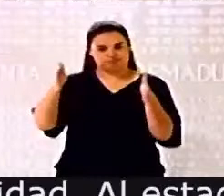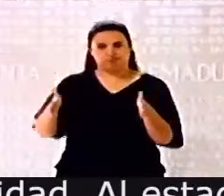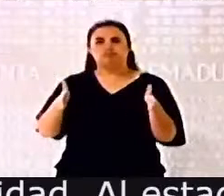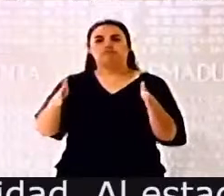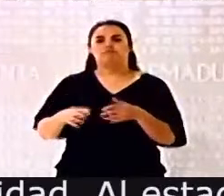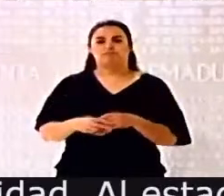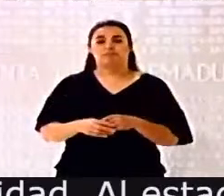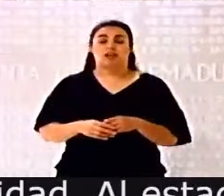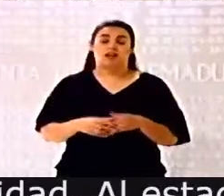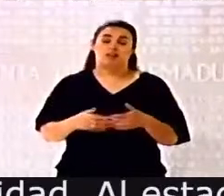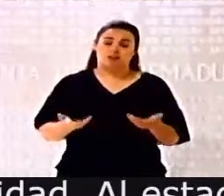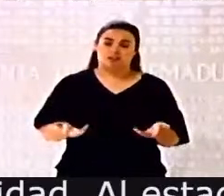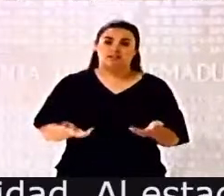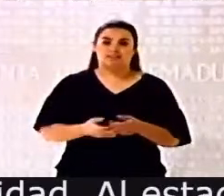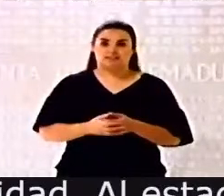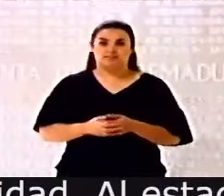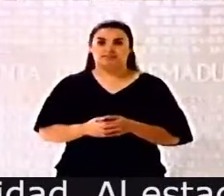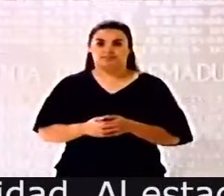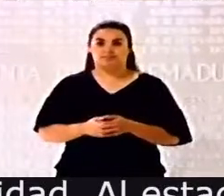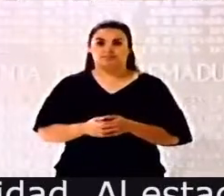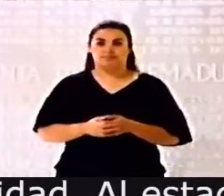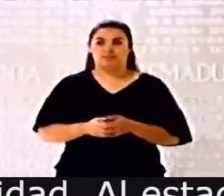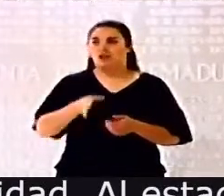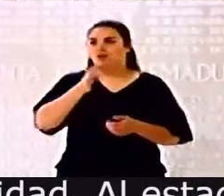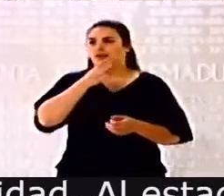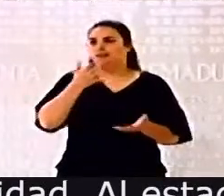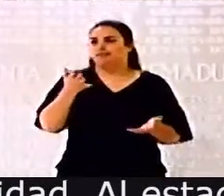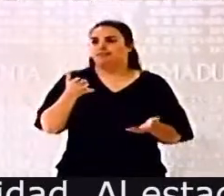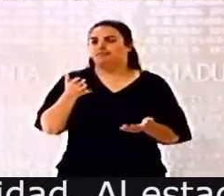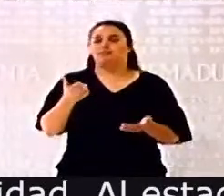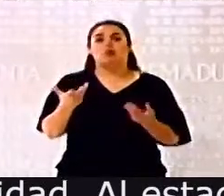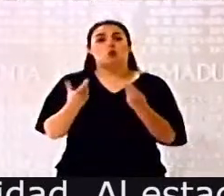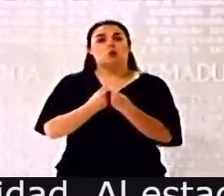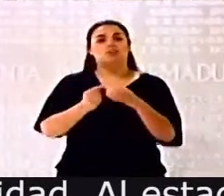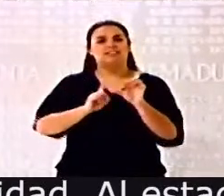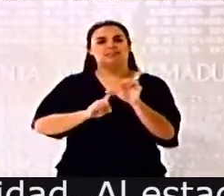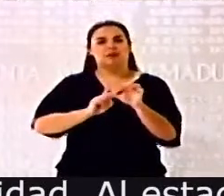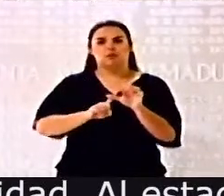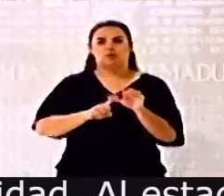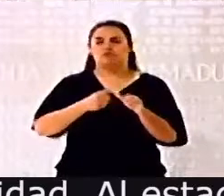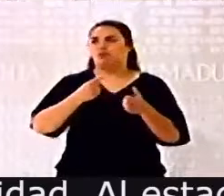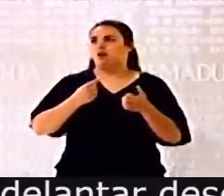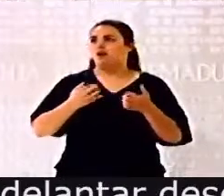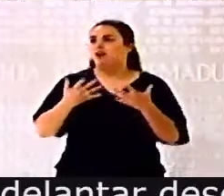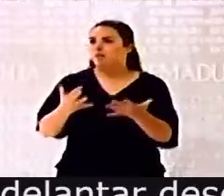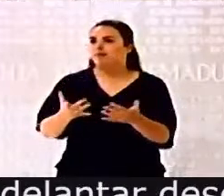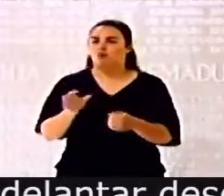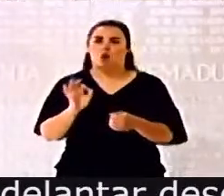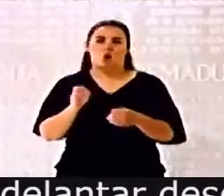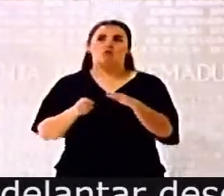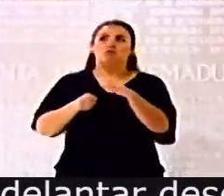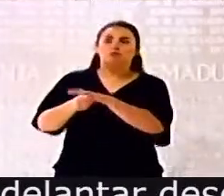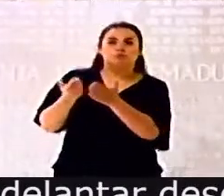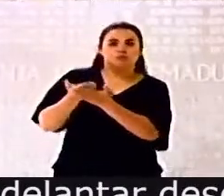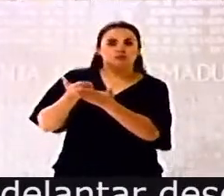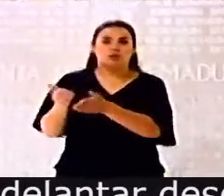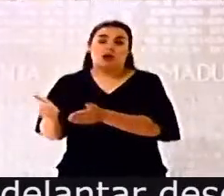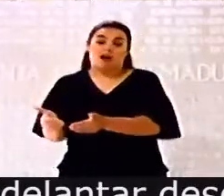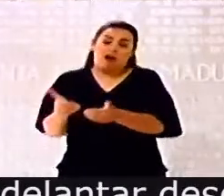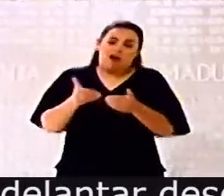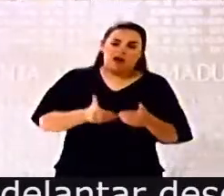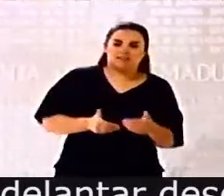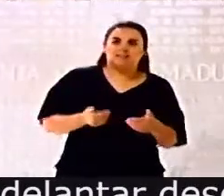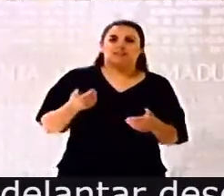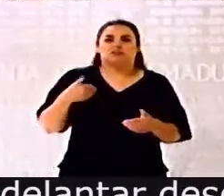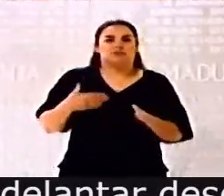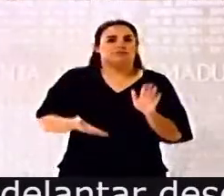Por lo tanto, no vamos a adelantar desde la Junta de Extremadura ni vamos a solicitar el adelanto